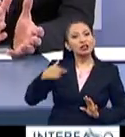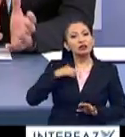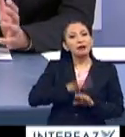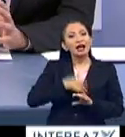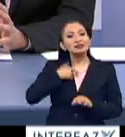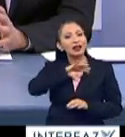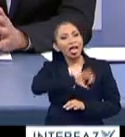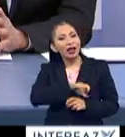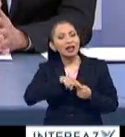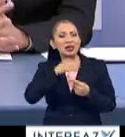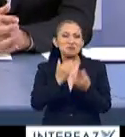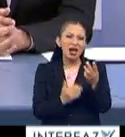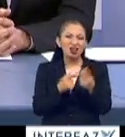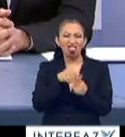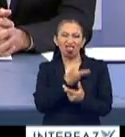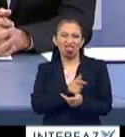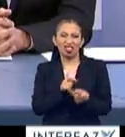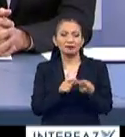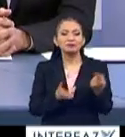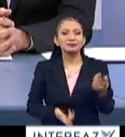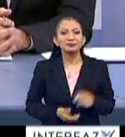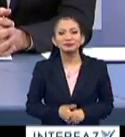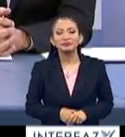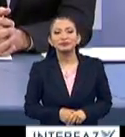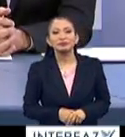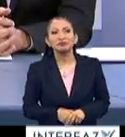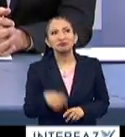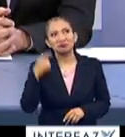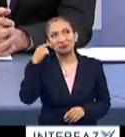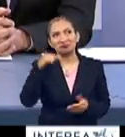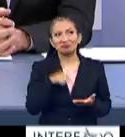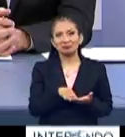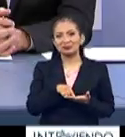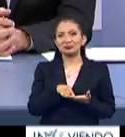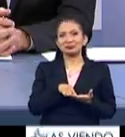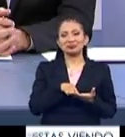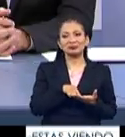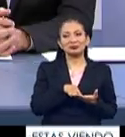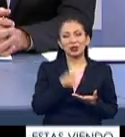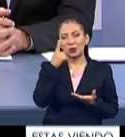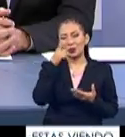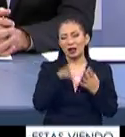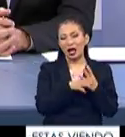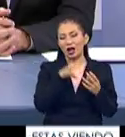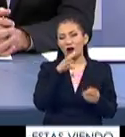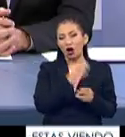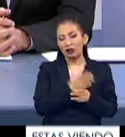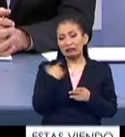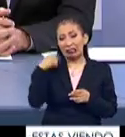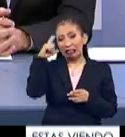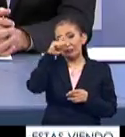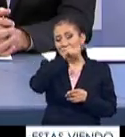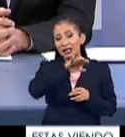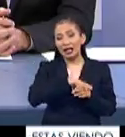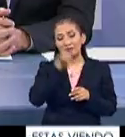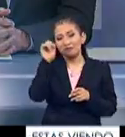más te gustó y lo que menos te gustó? Pues yo creo que algo que fue un poco difícil para mí fue el proceso de adaptación, porque